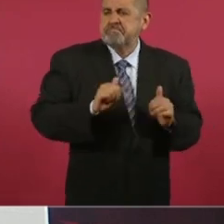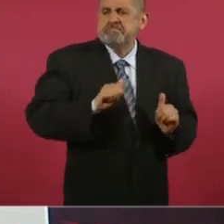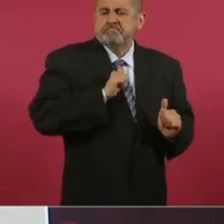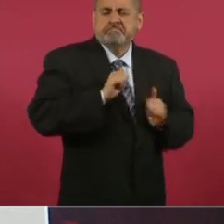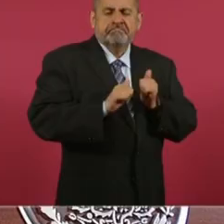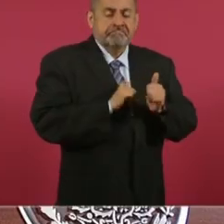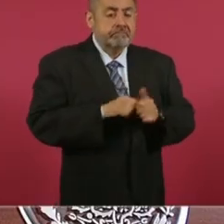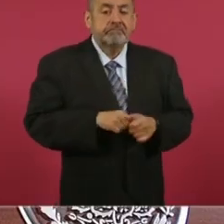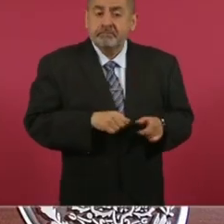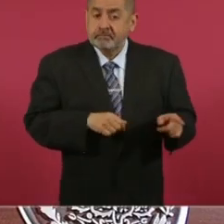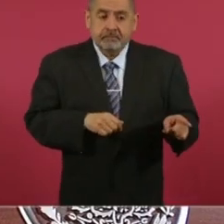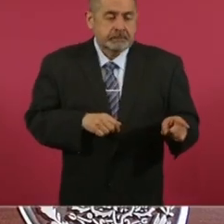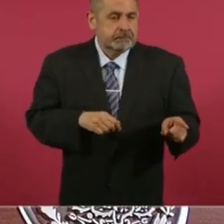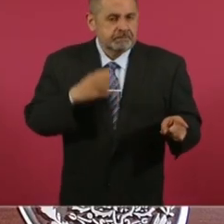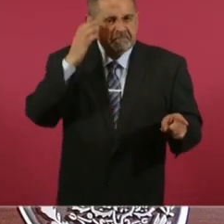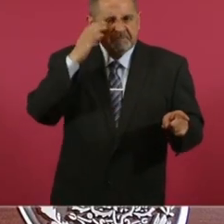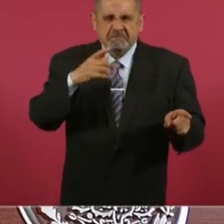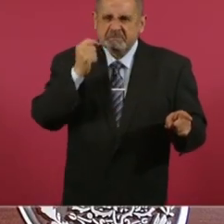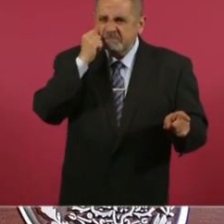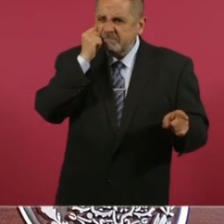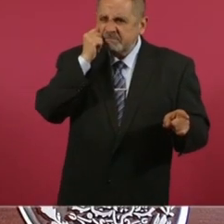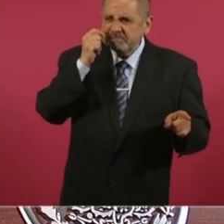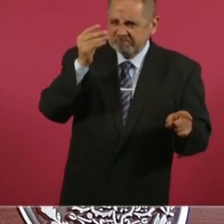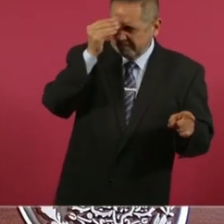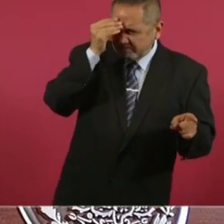Se ensañaron